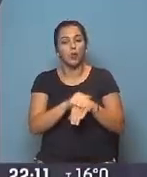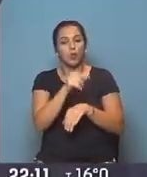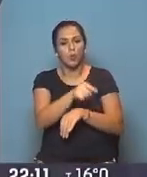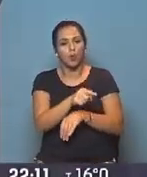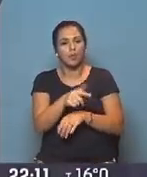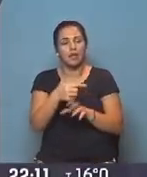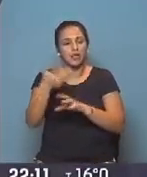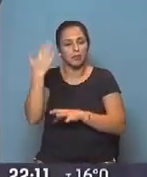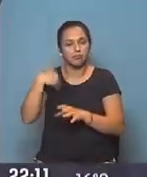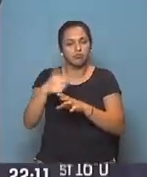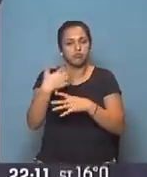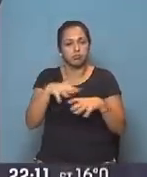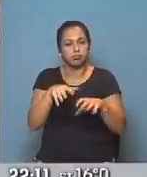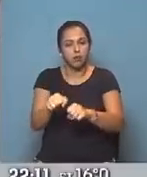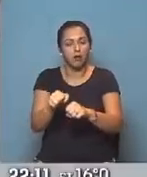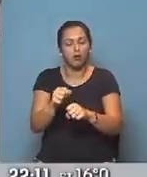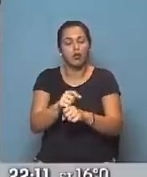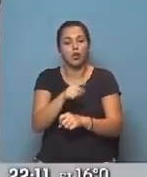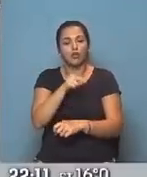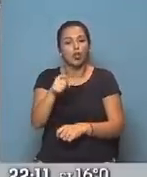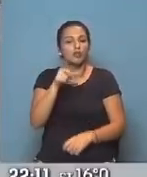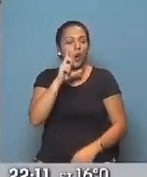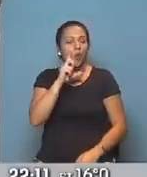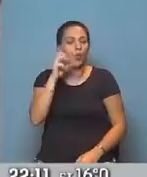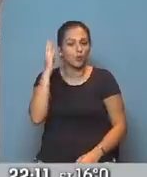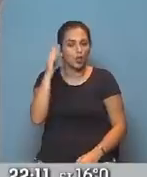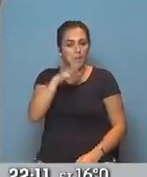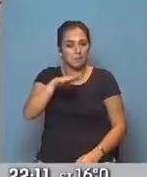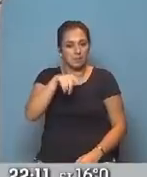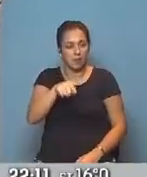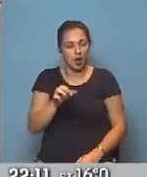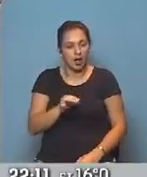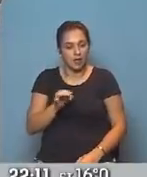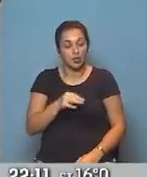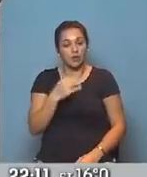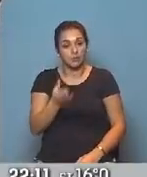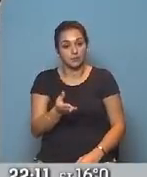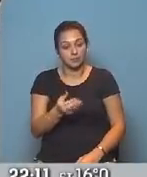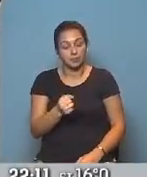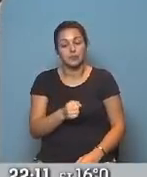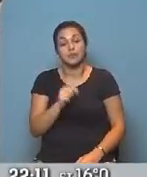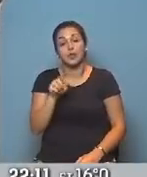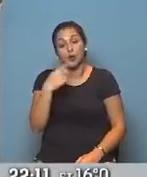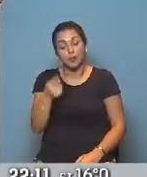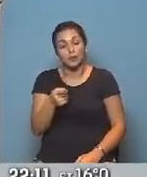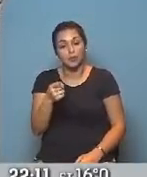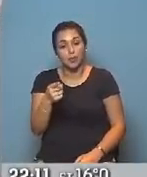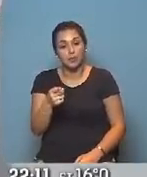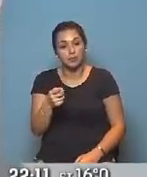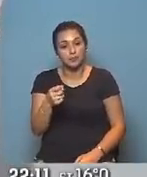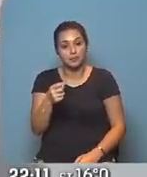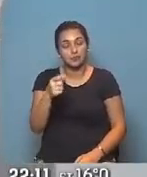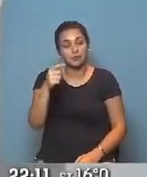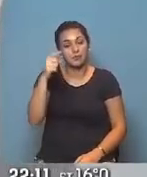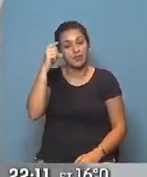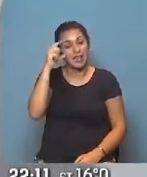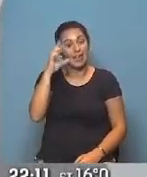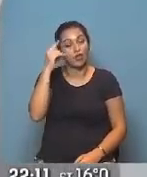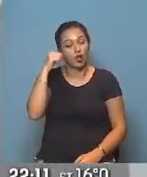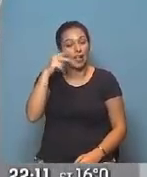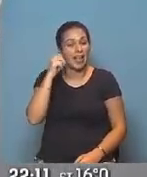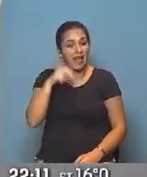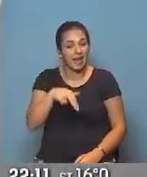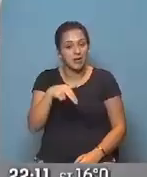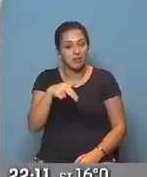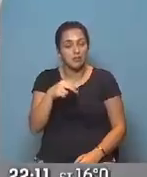aquel golpe fallido contra Erdogan en julio de ese año. A su vez, Erdogan está pidiéndole a Estados